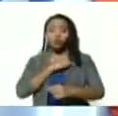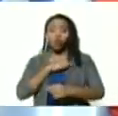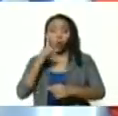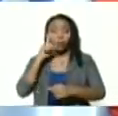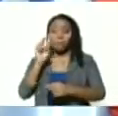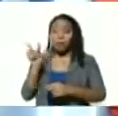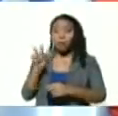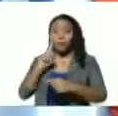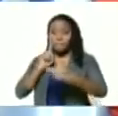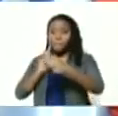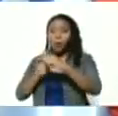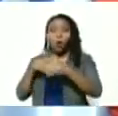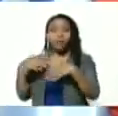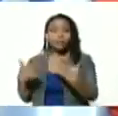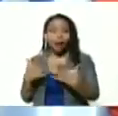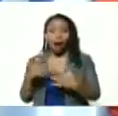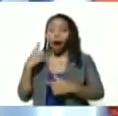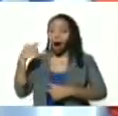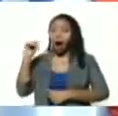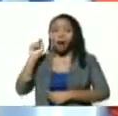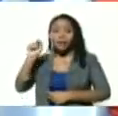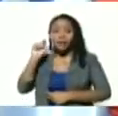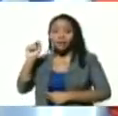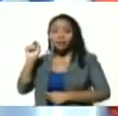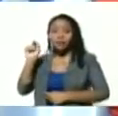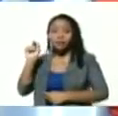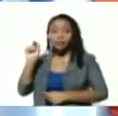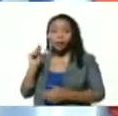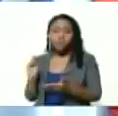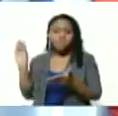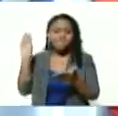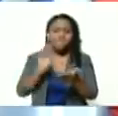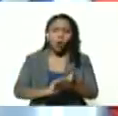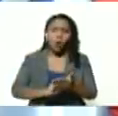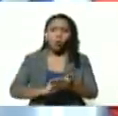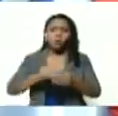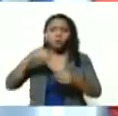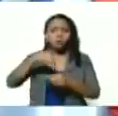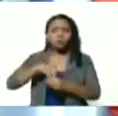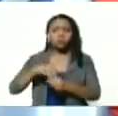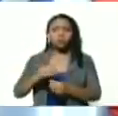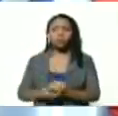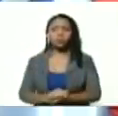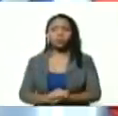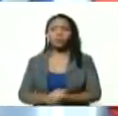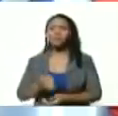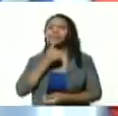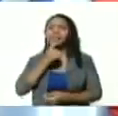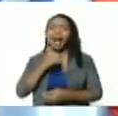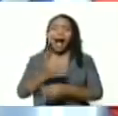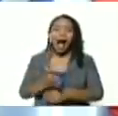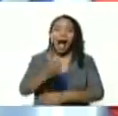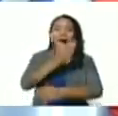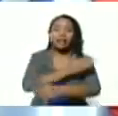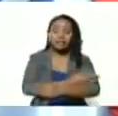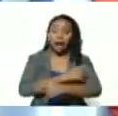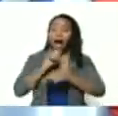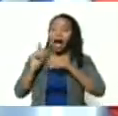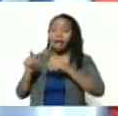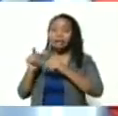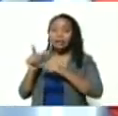que efectivamente aquí se instaló, porque quien me antecedió era así, o sea,